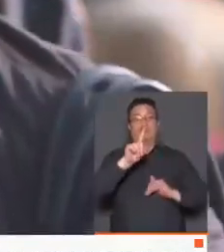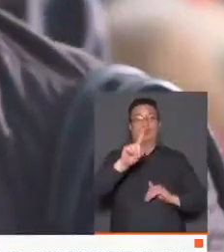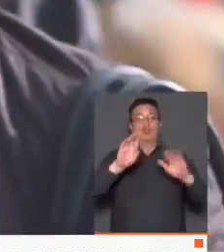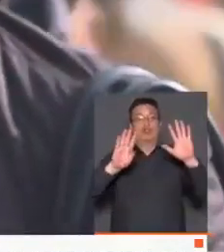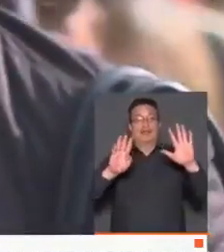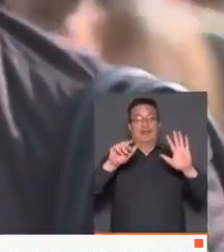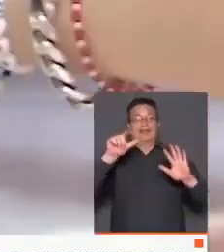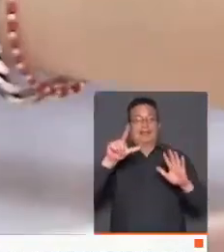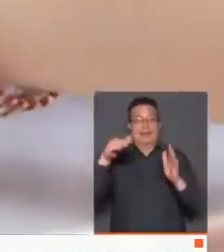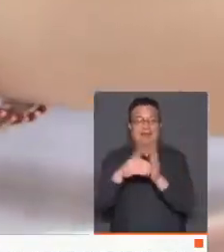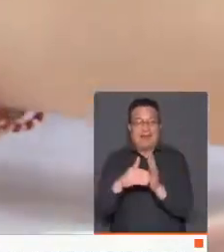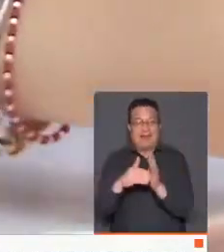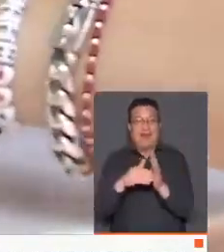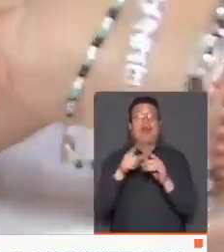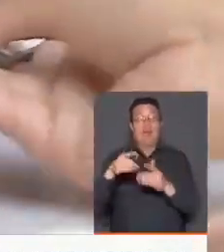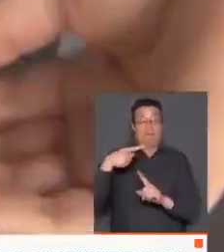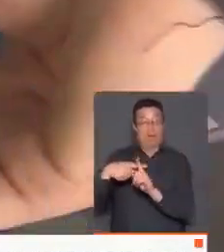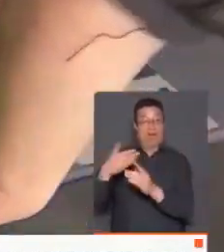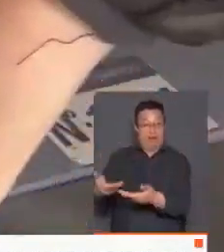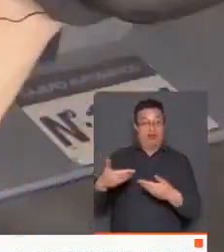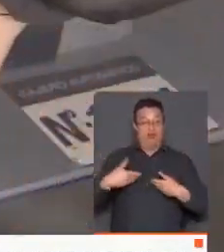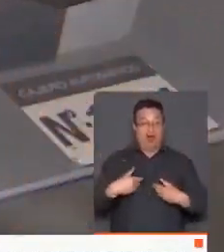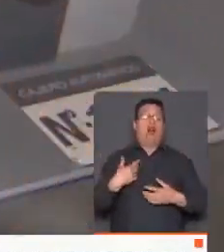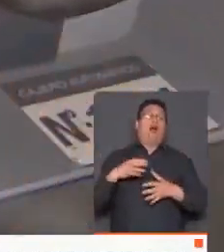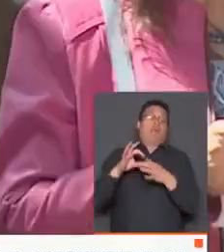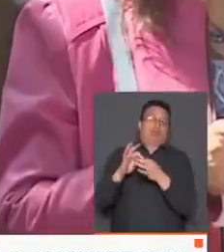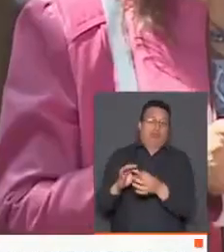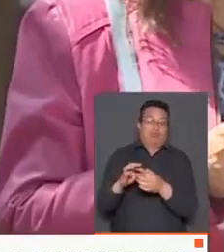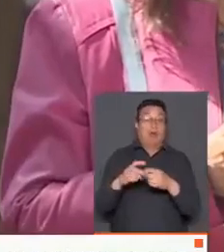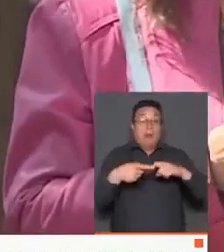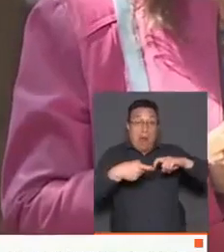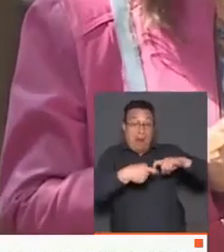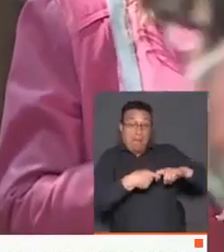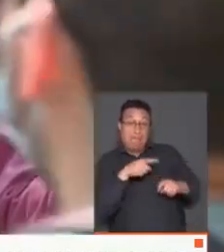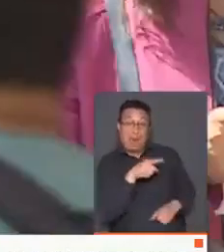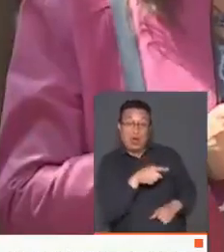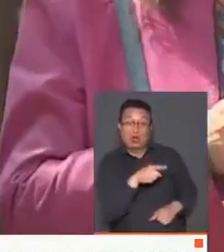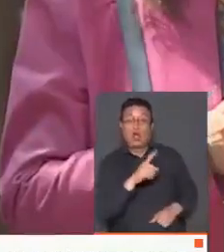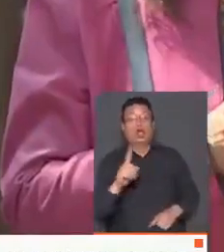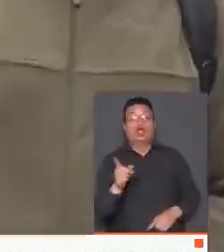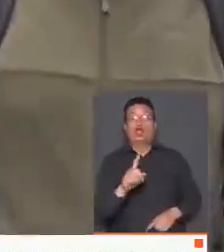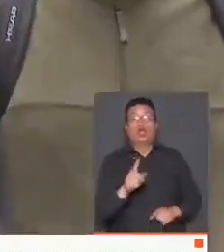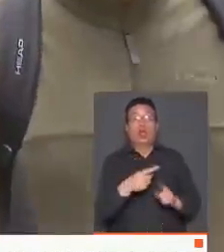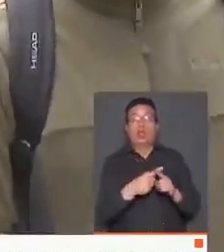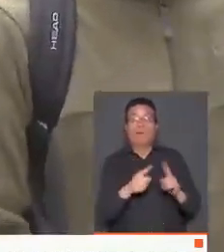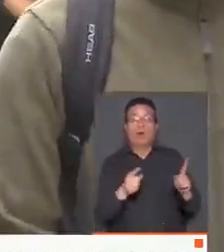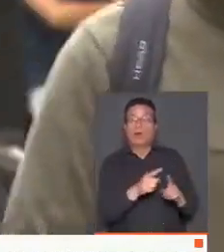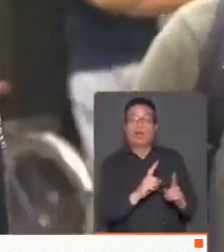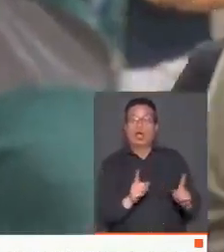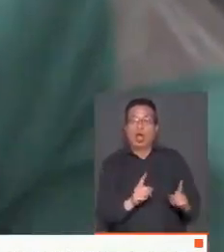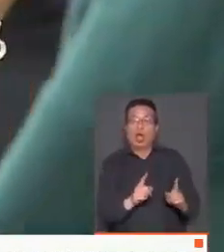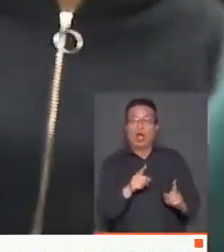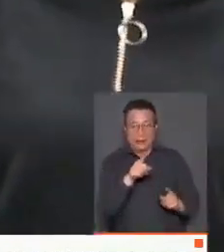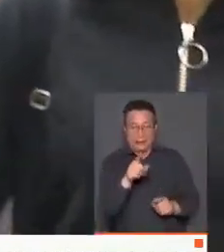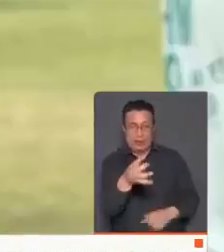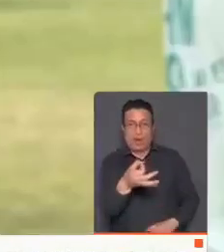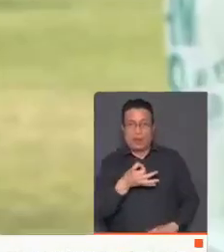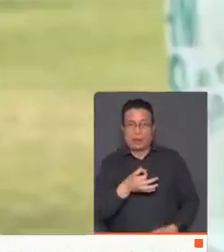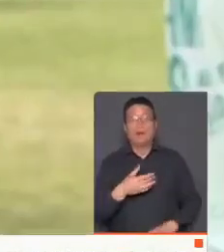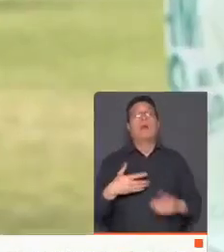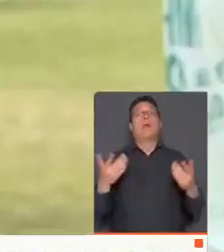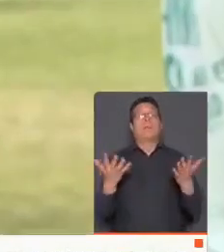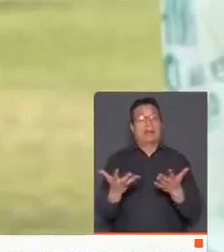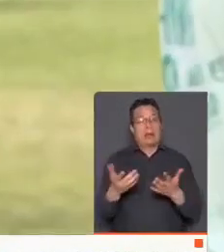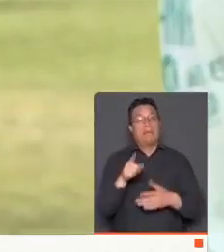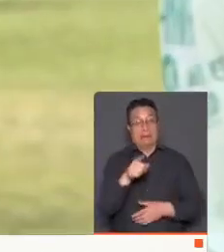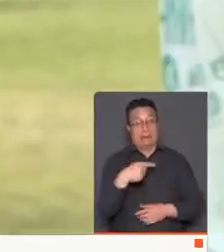beneficio que ella recibe y valora pero su esposo no corre con la misma suerte ella misma nos cuenta y resulta de